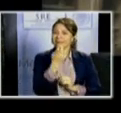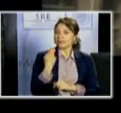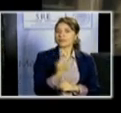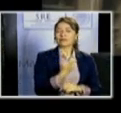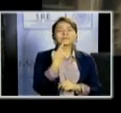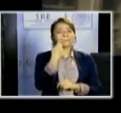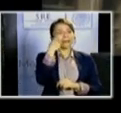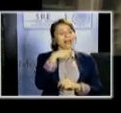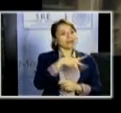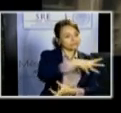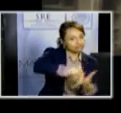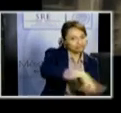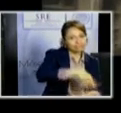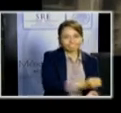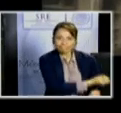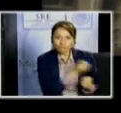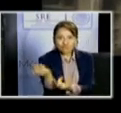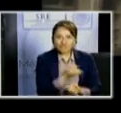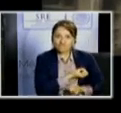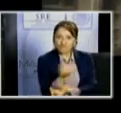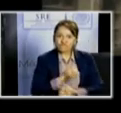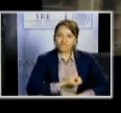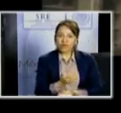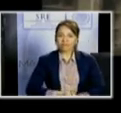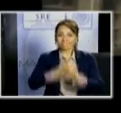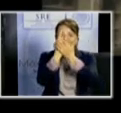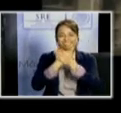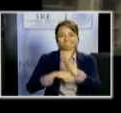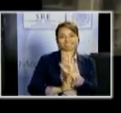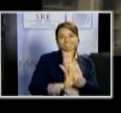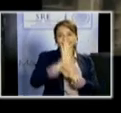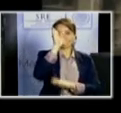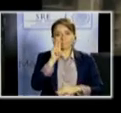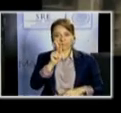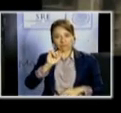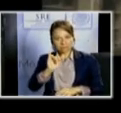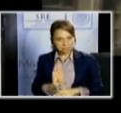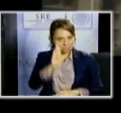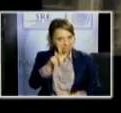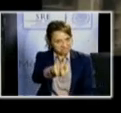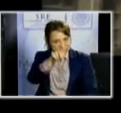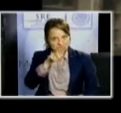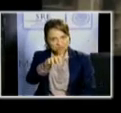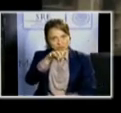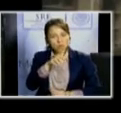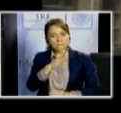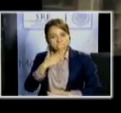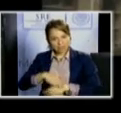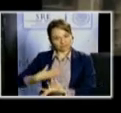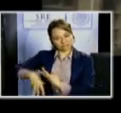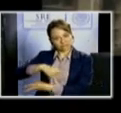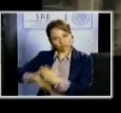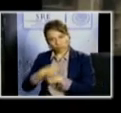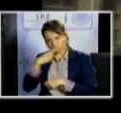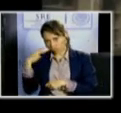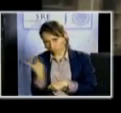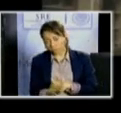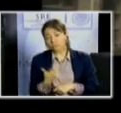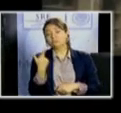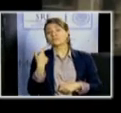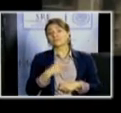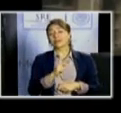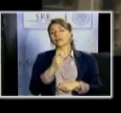Producto Interno Bruto. Y la región ha tenido un buen comportamiento en términos de aumento del Producto Interno, de aumento en